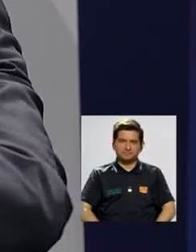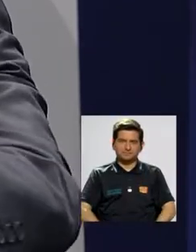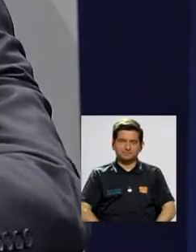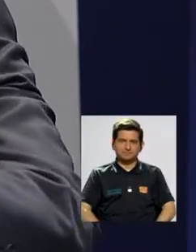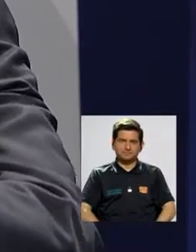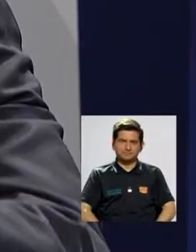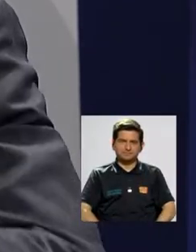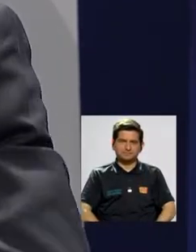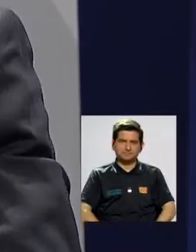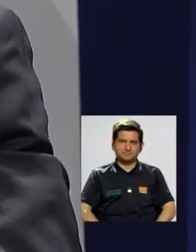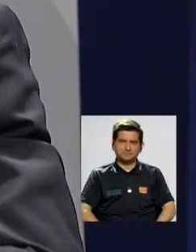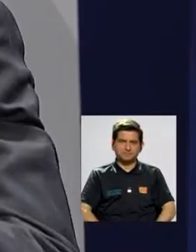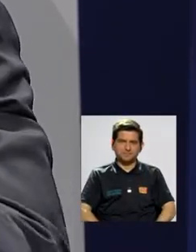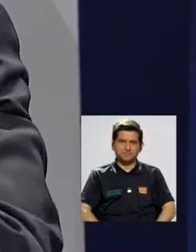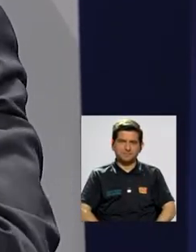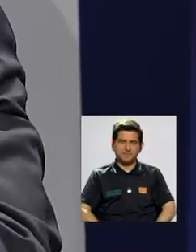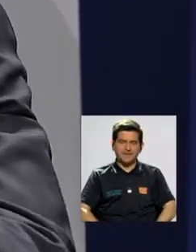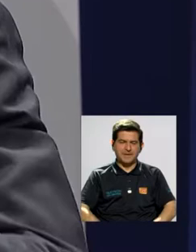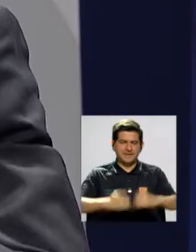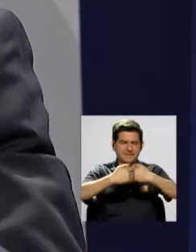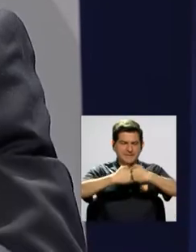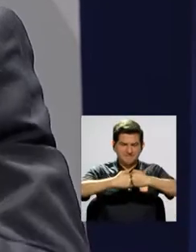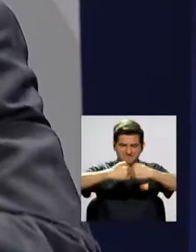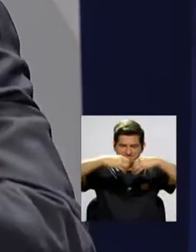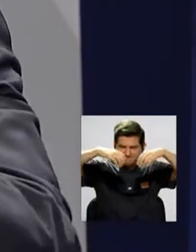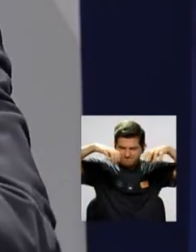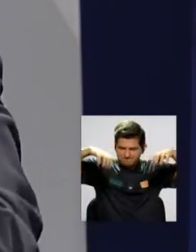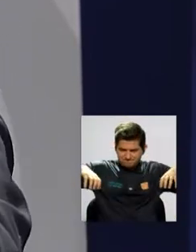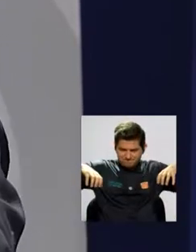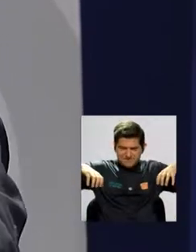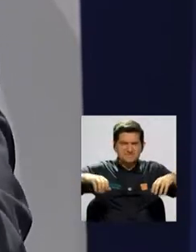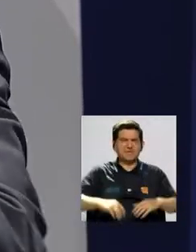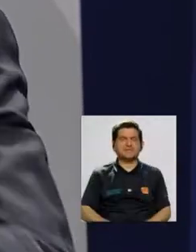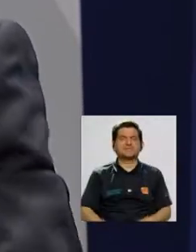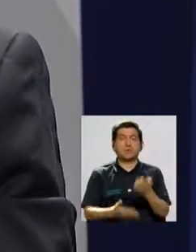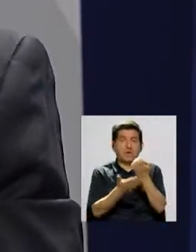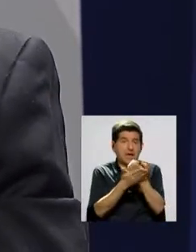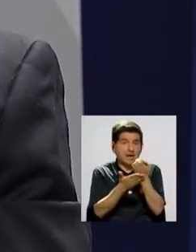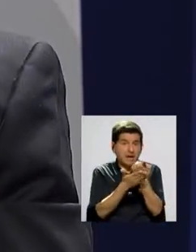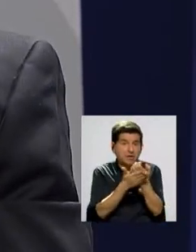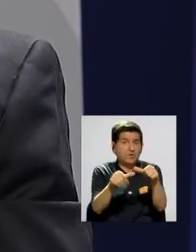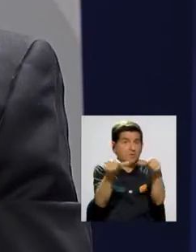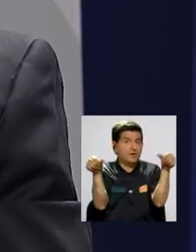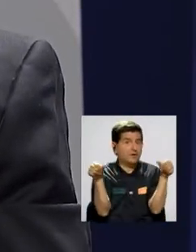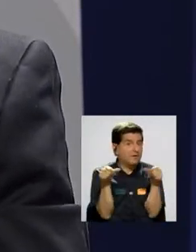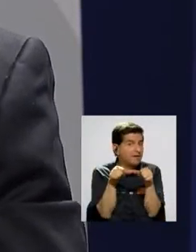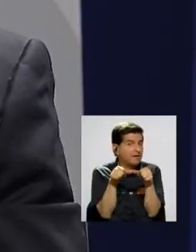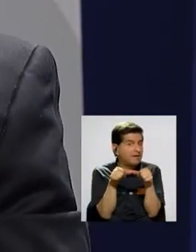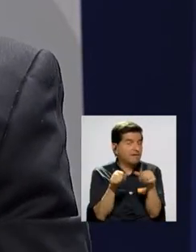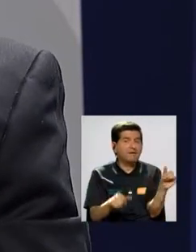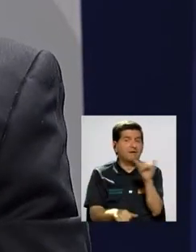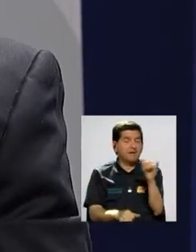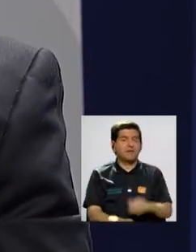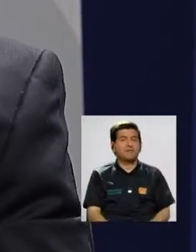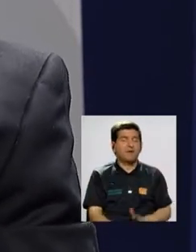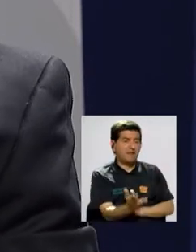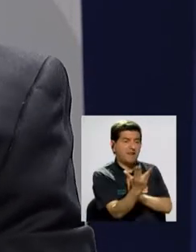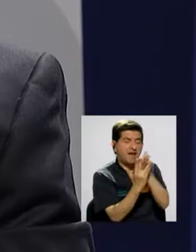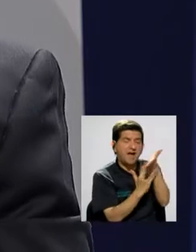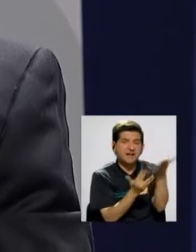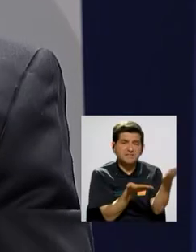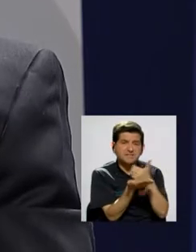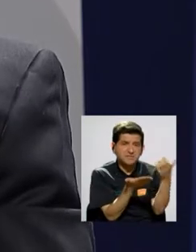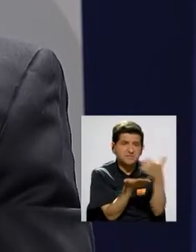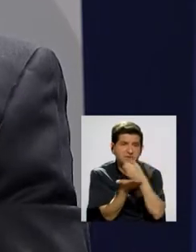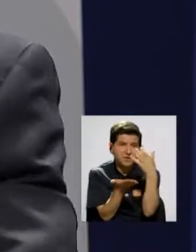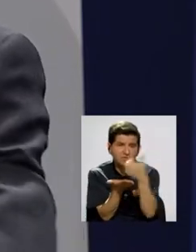grandes brechas y abismos económicos, también en el acceso a recursos, en el acceso,